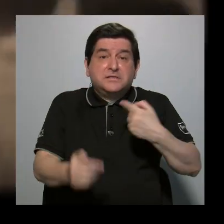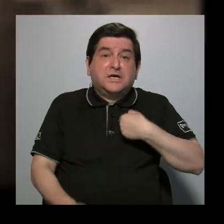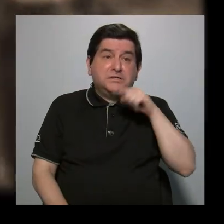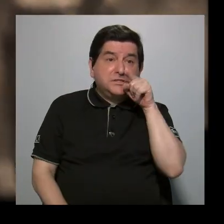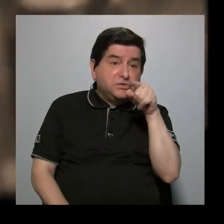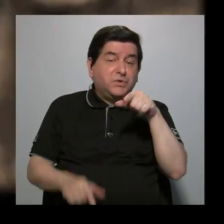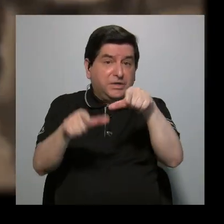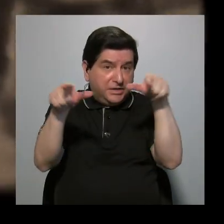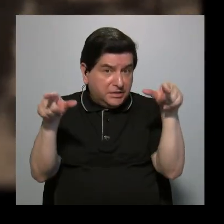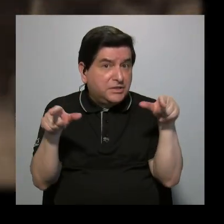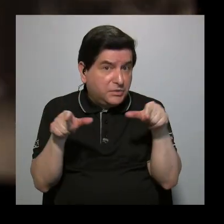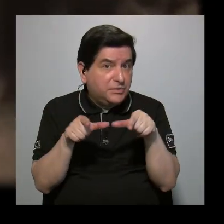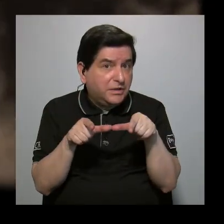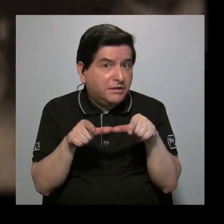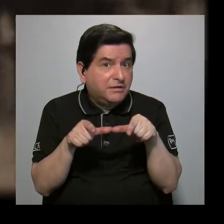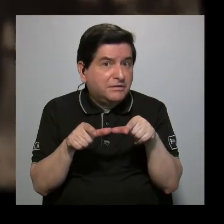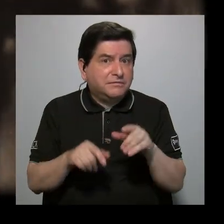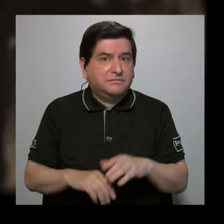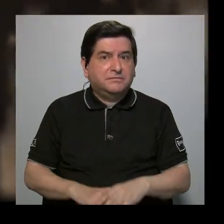Posiblemente si yo hubiera estado